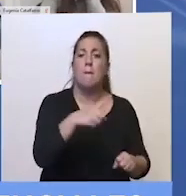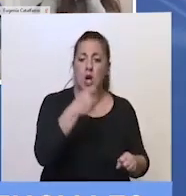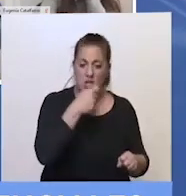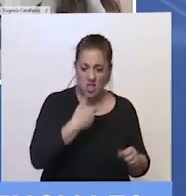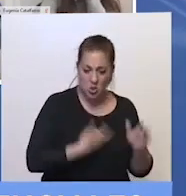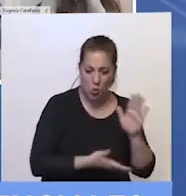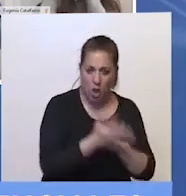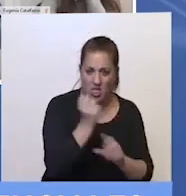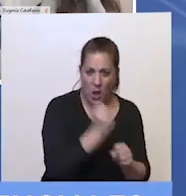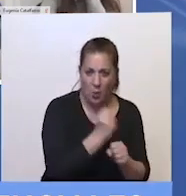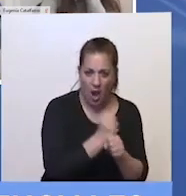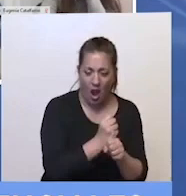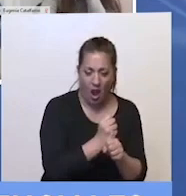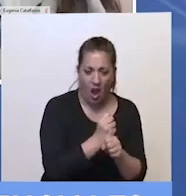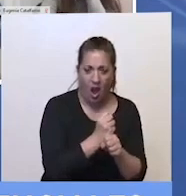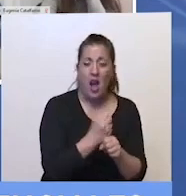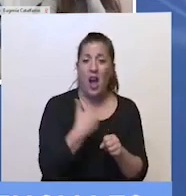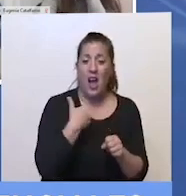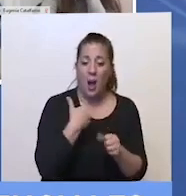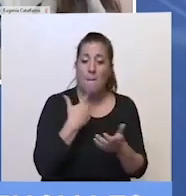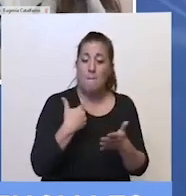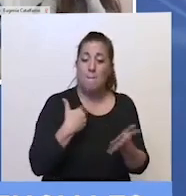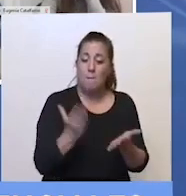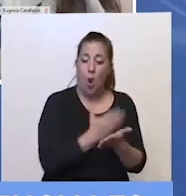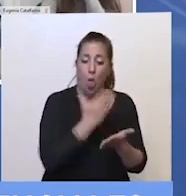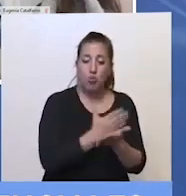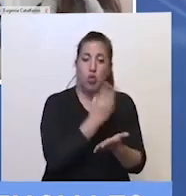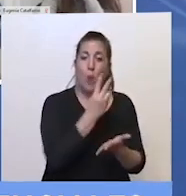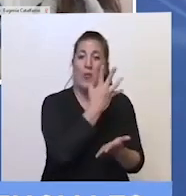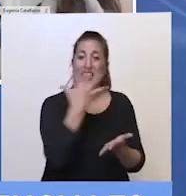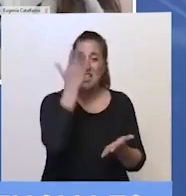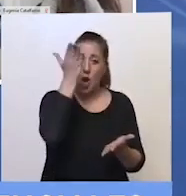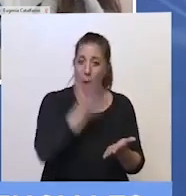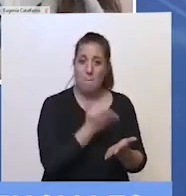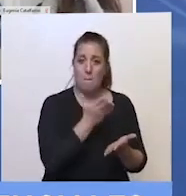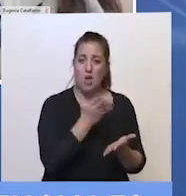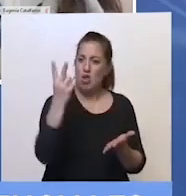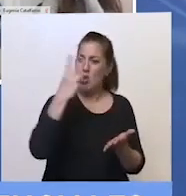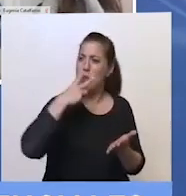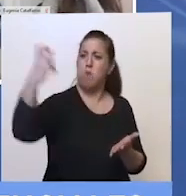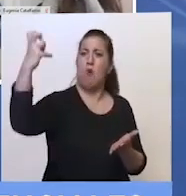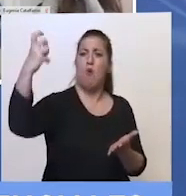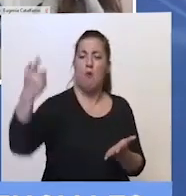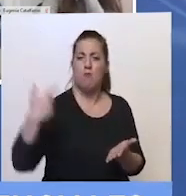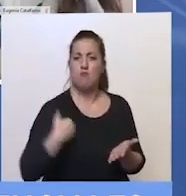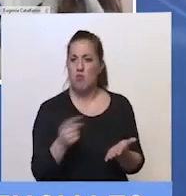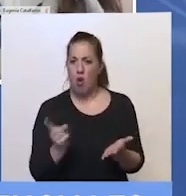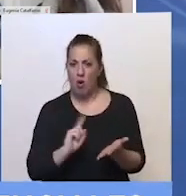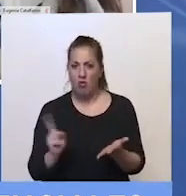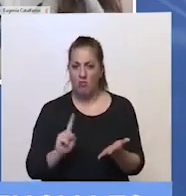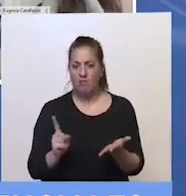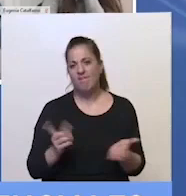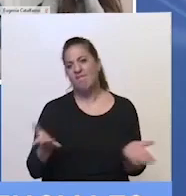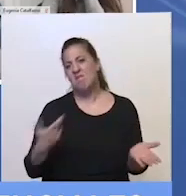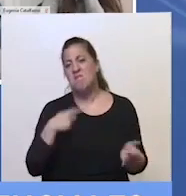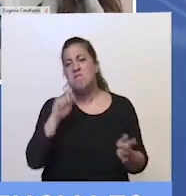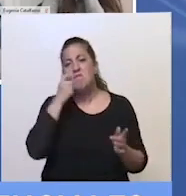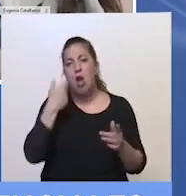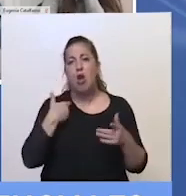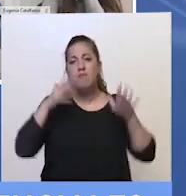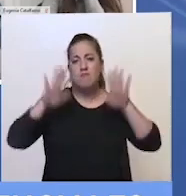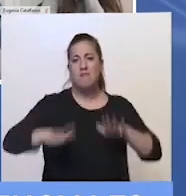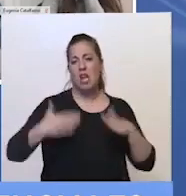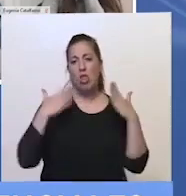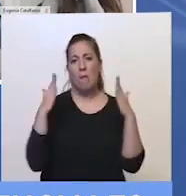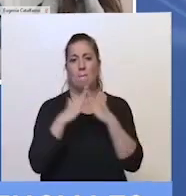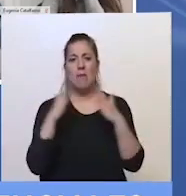trabajar, el 25% de lo que produzca los fines de semana se va a llevar al Estado y no yo. Entonces digo, no, por ahí me quedo con mi casa,